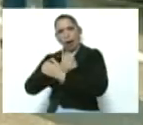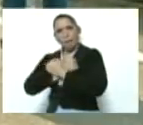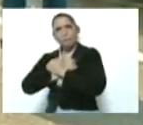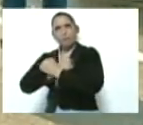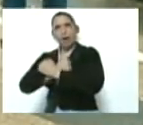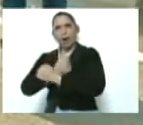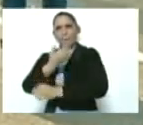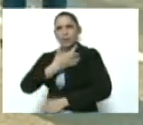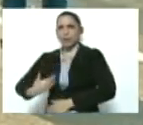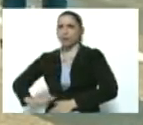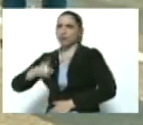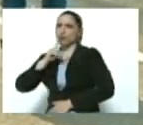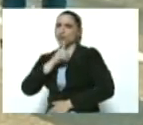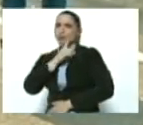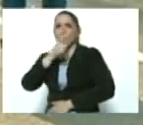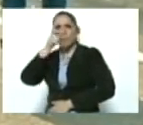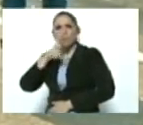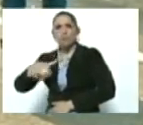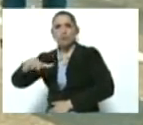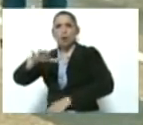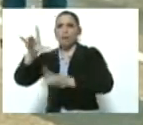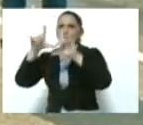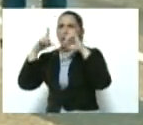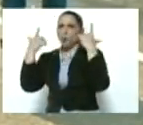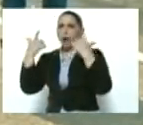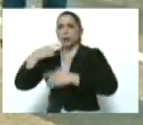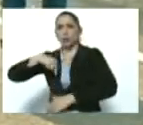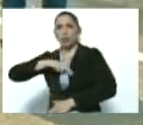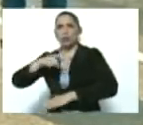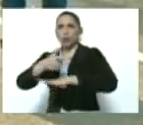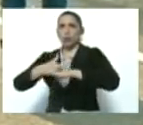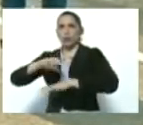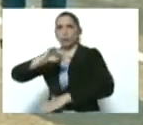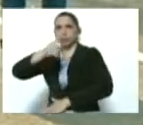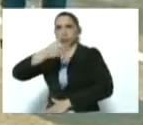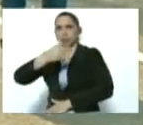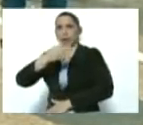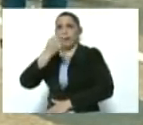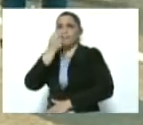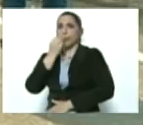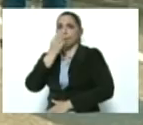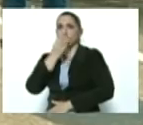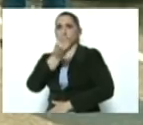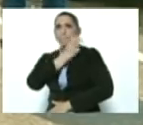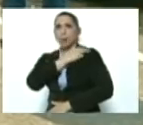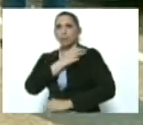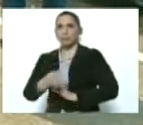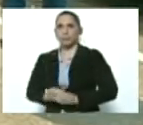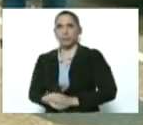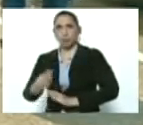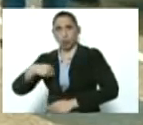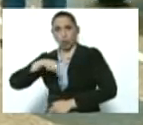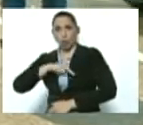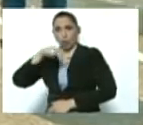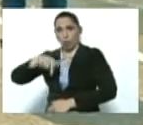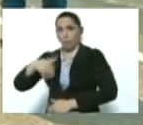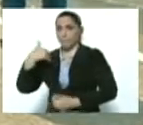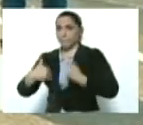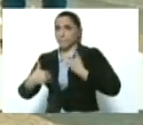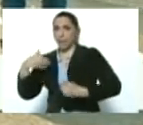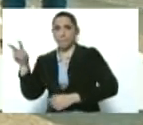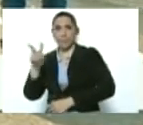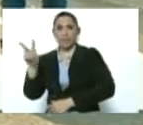en nombre del pueblo de la guaira de nuestro gobernador general en jefe garcía carneiro nos encontramos hoy miércoles de